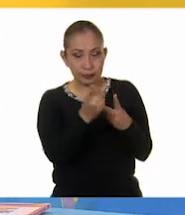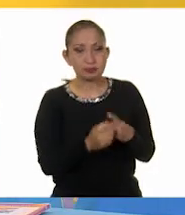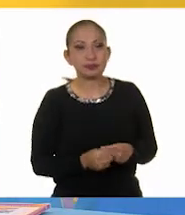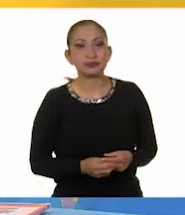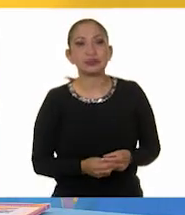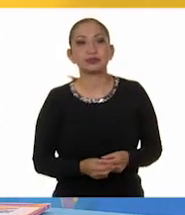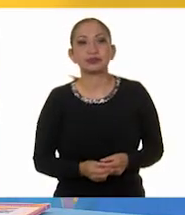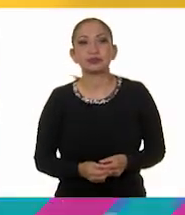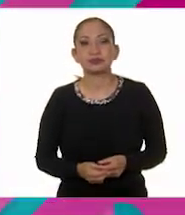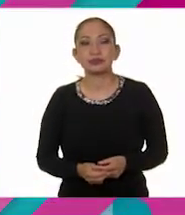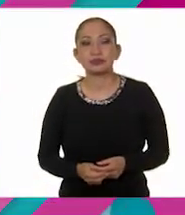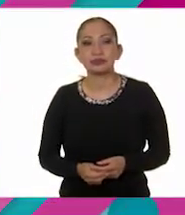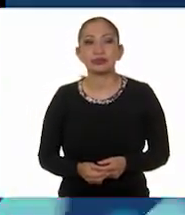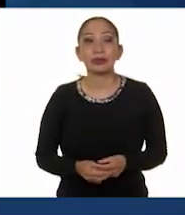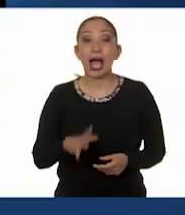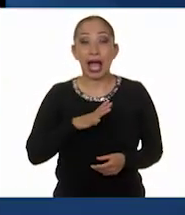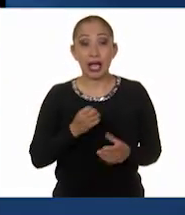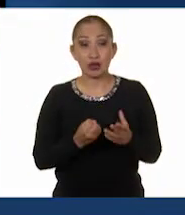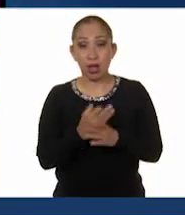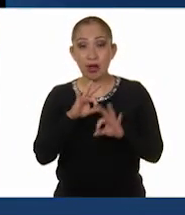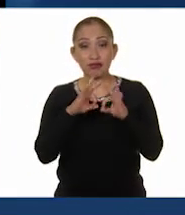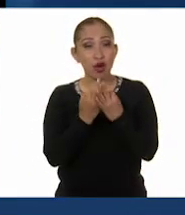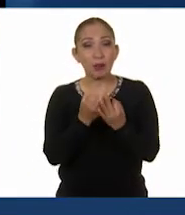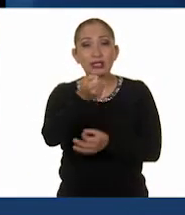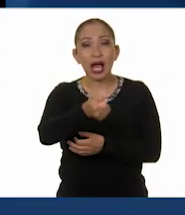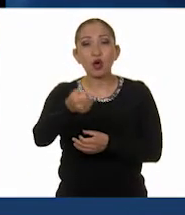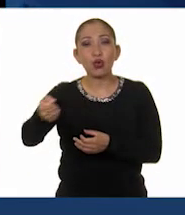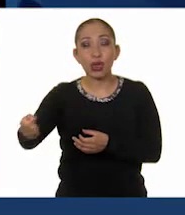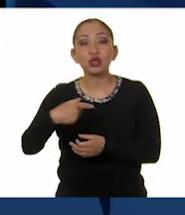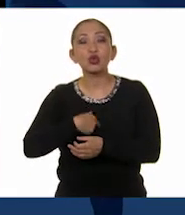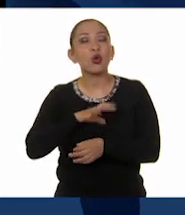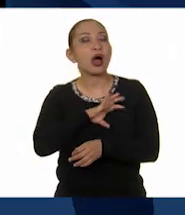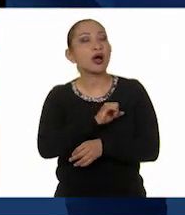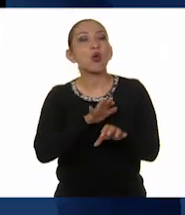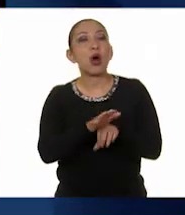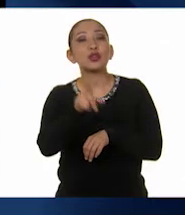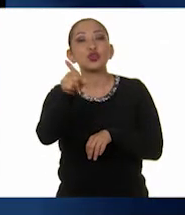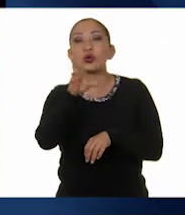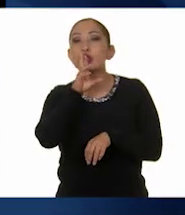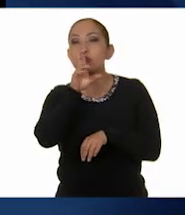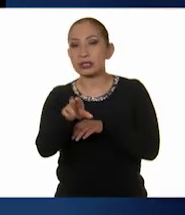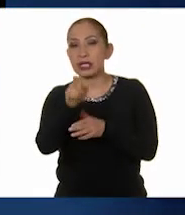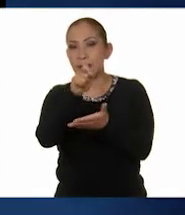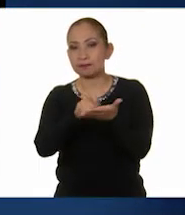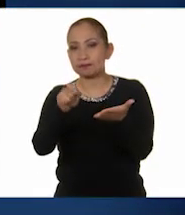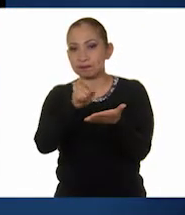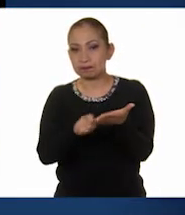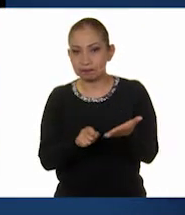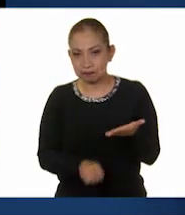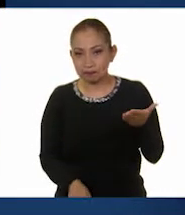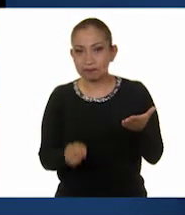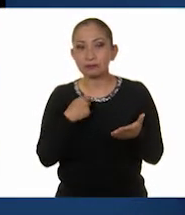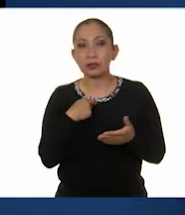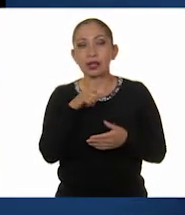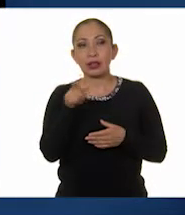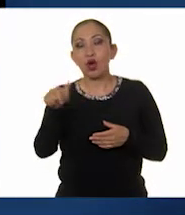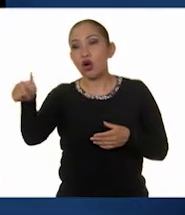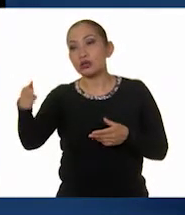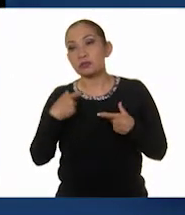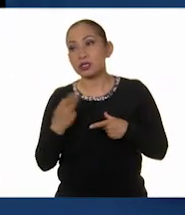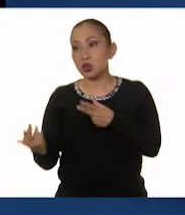nuevas maneras de saludarnos? ¿Tú cuál prefieres? Registra tu respuesta y planteamos la pregunta a